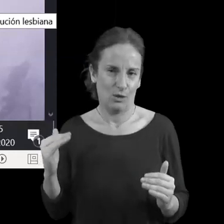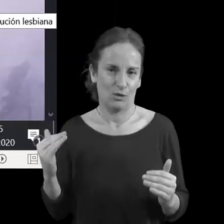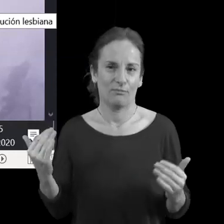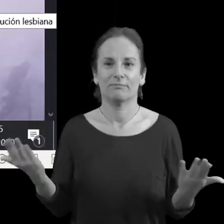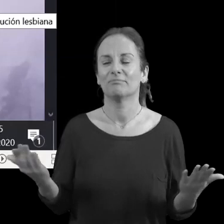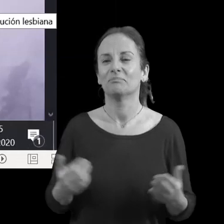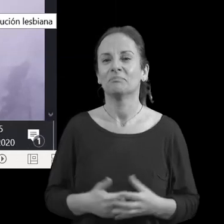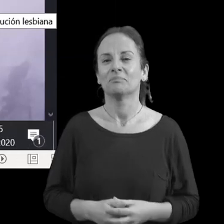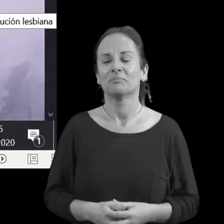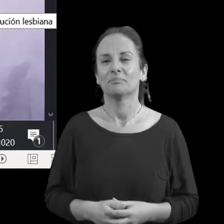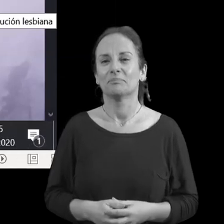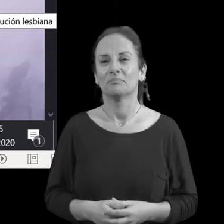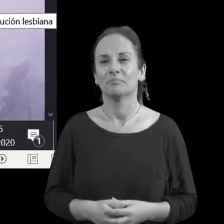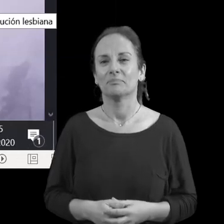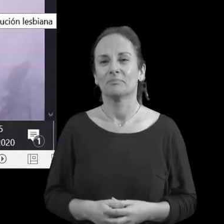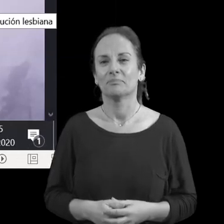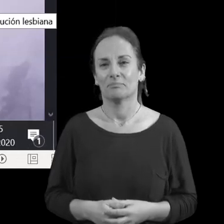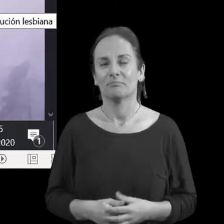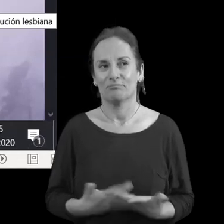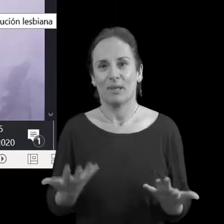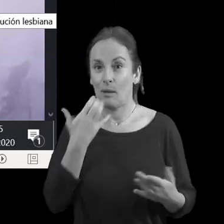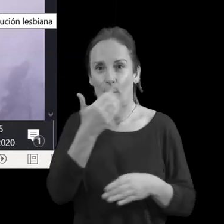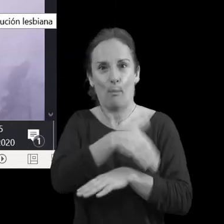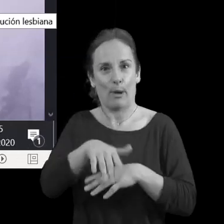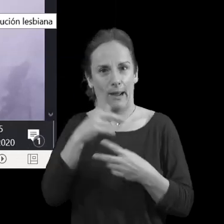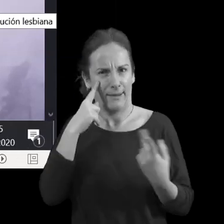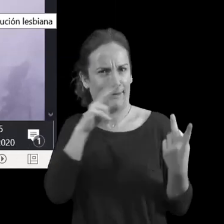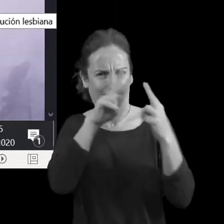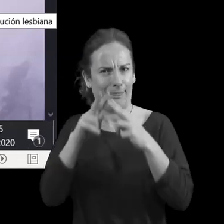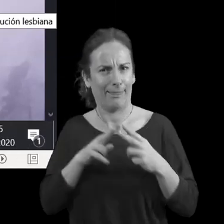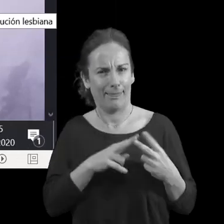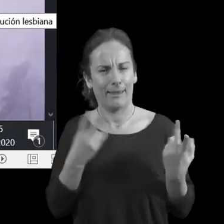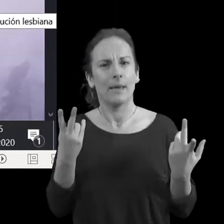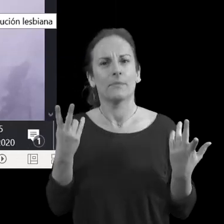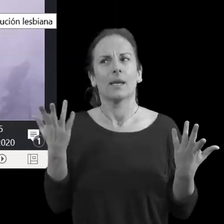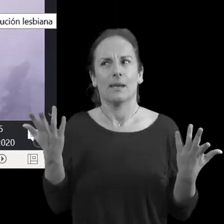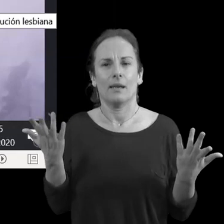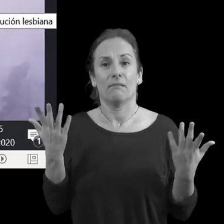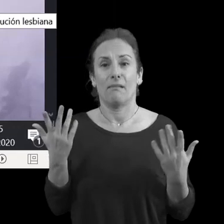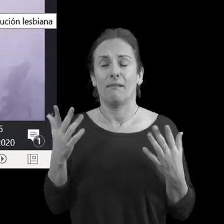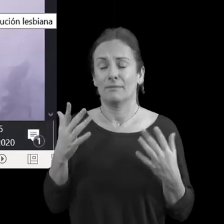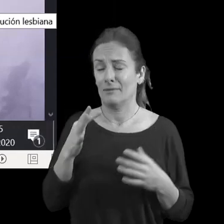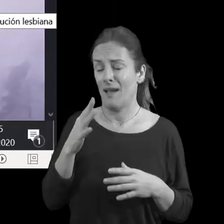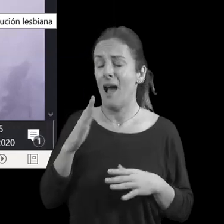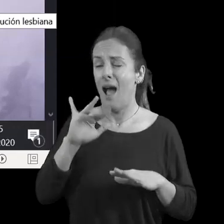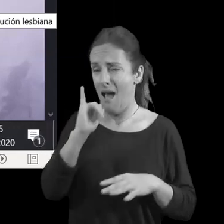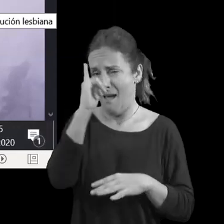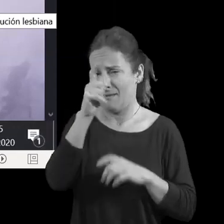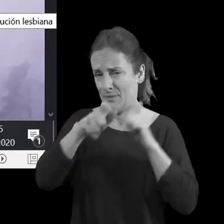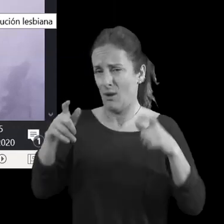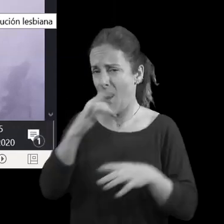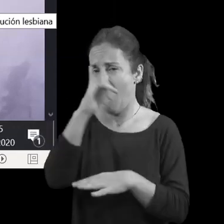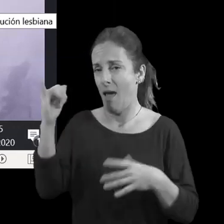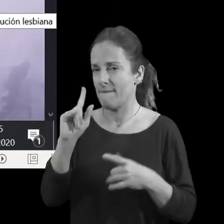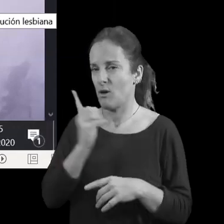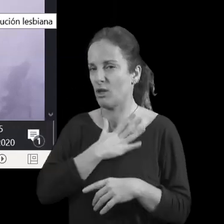por la calle, ¿no? Creo que todavía hay gente que se resiste a vernos y, bueno, otra cosa que no quería dejar de